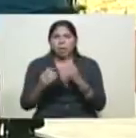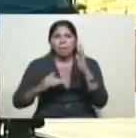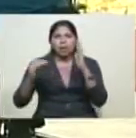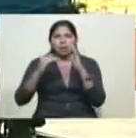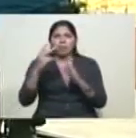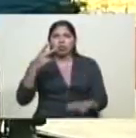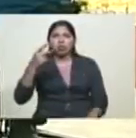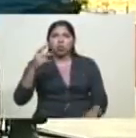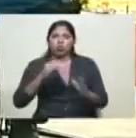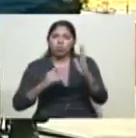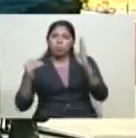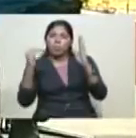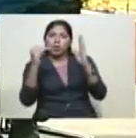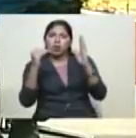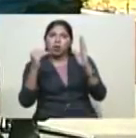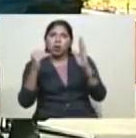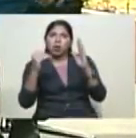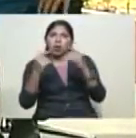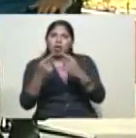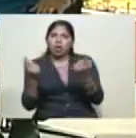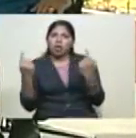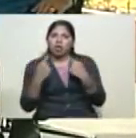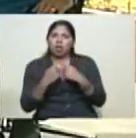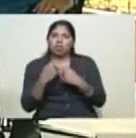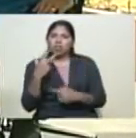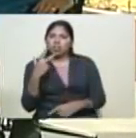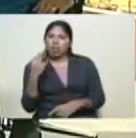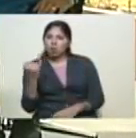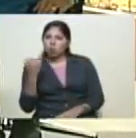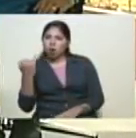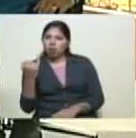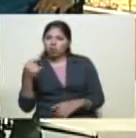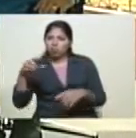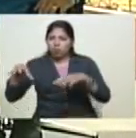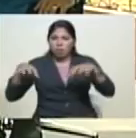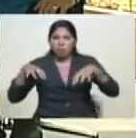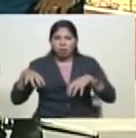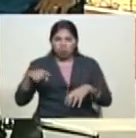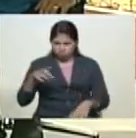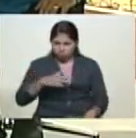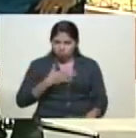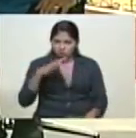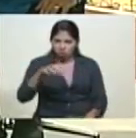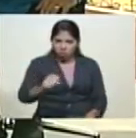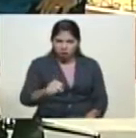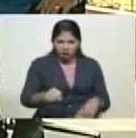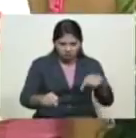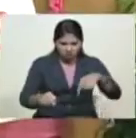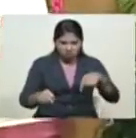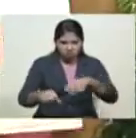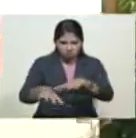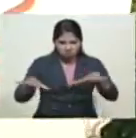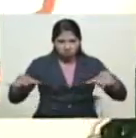piso 2? ¿Cuánto costaría? ¿Ustedes podrían comprarlo en esta zona?